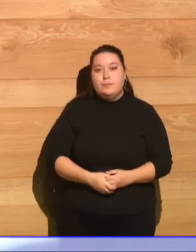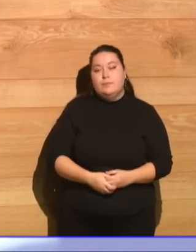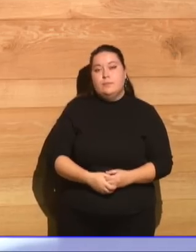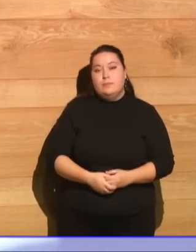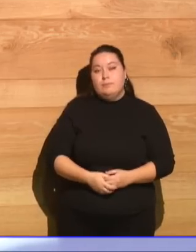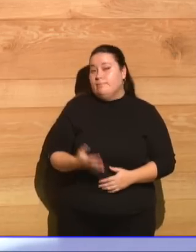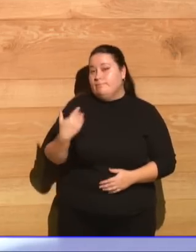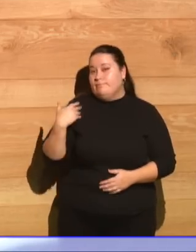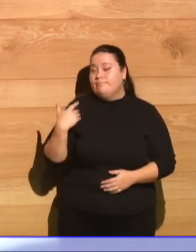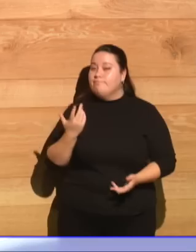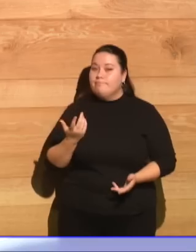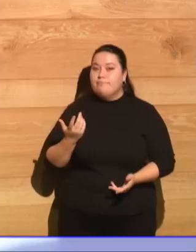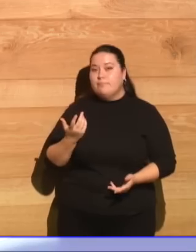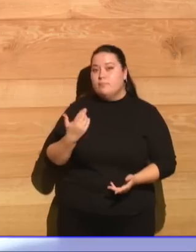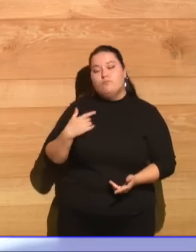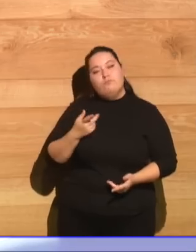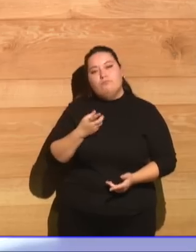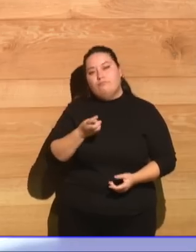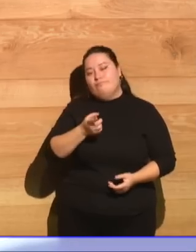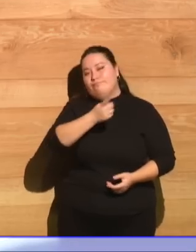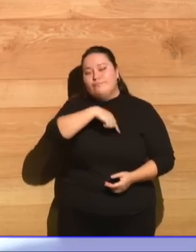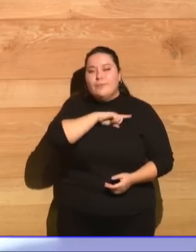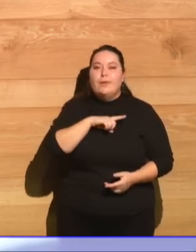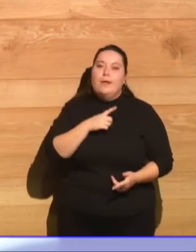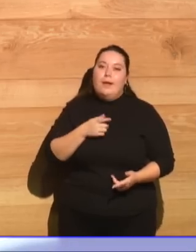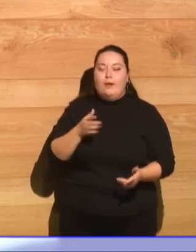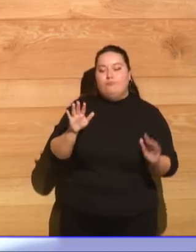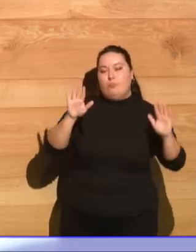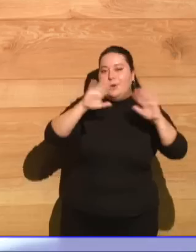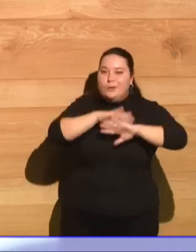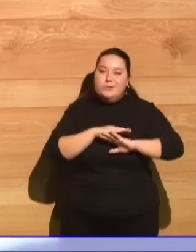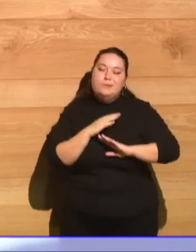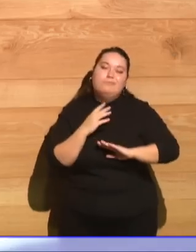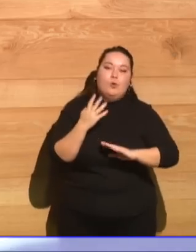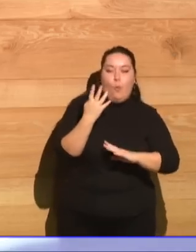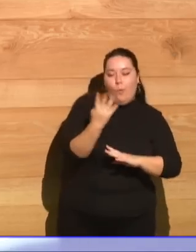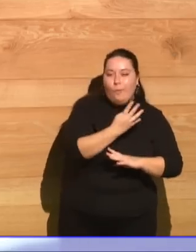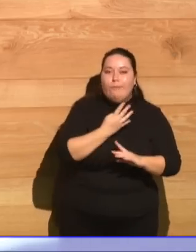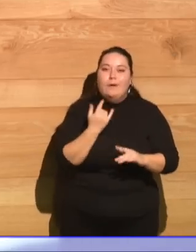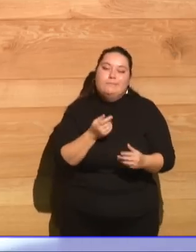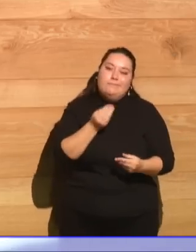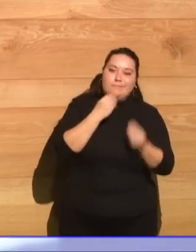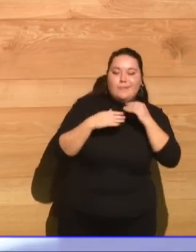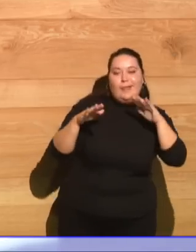En estos días nos hemos ido a cenar una noche, los 4 todopoderosos.